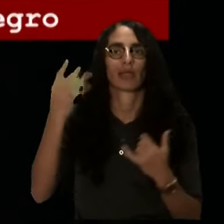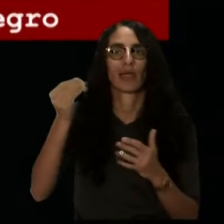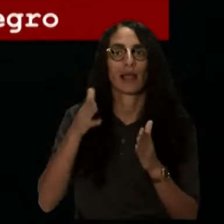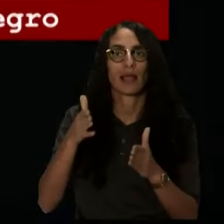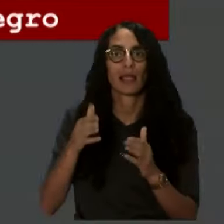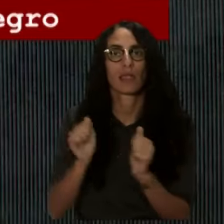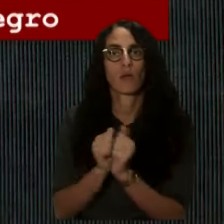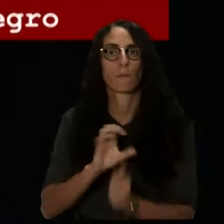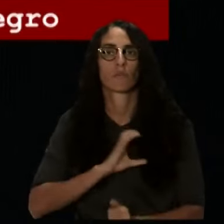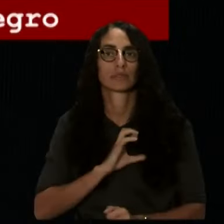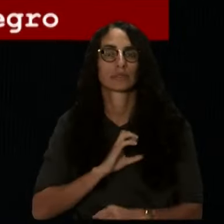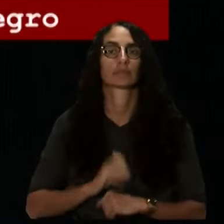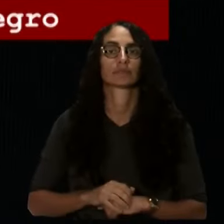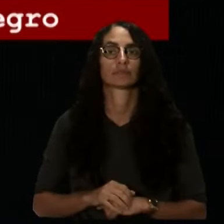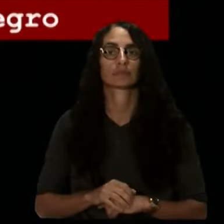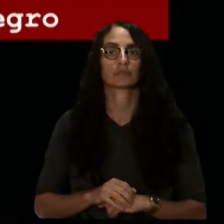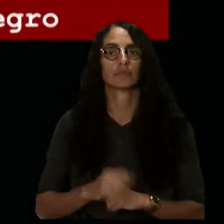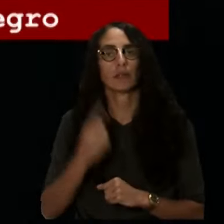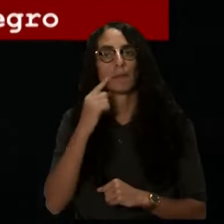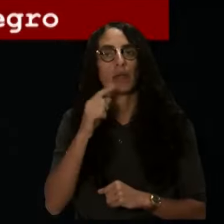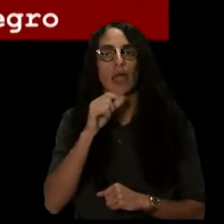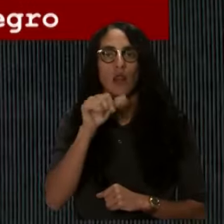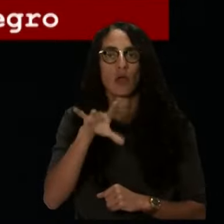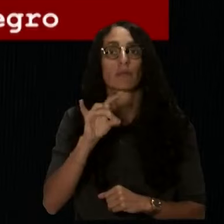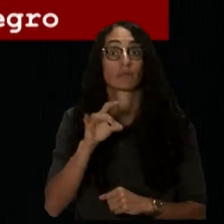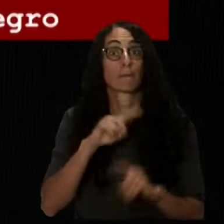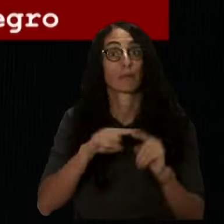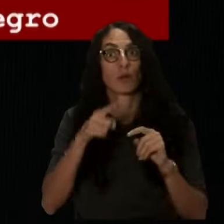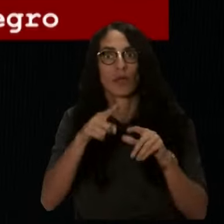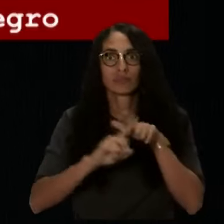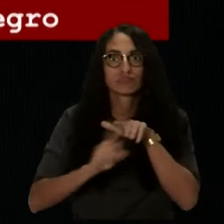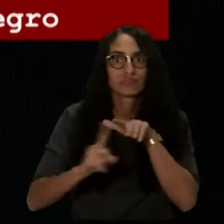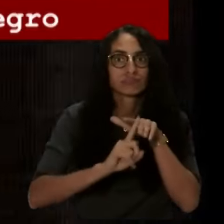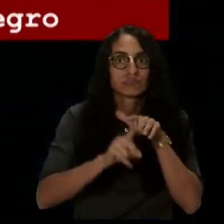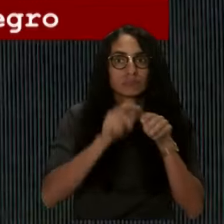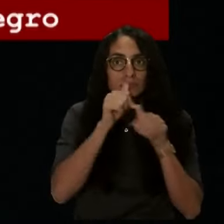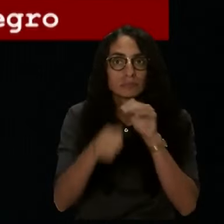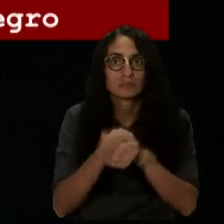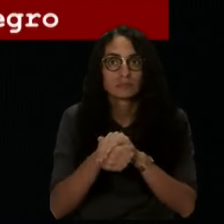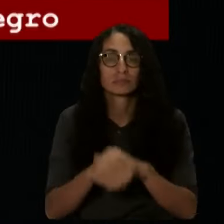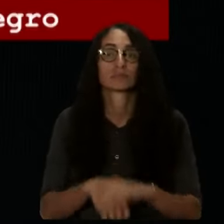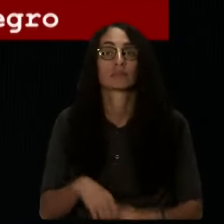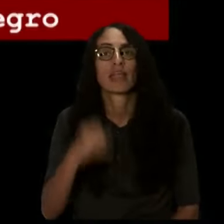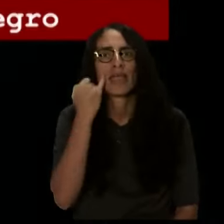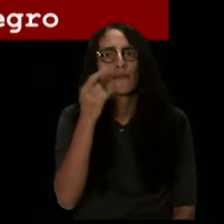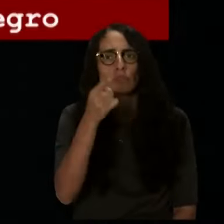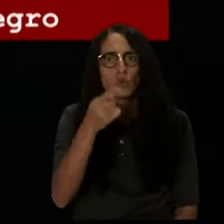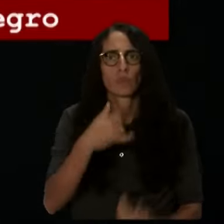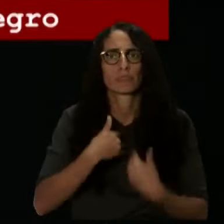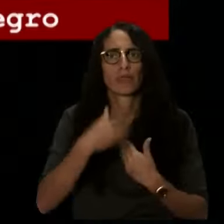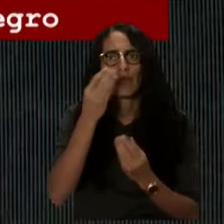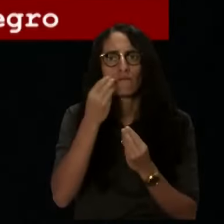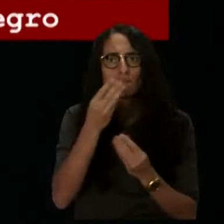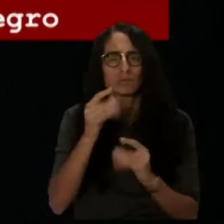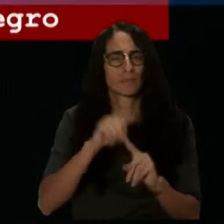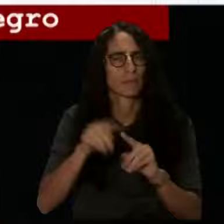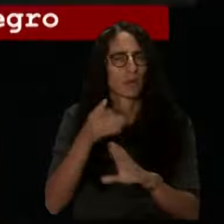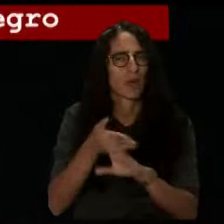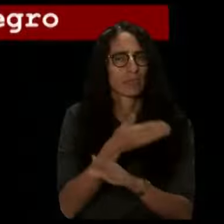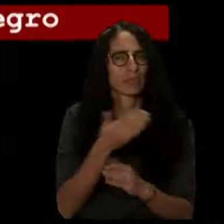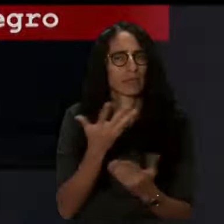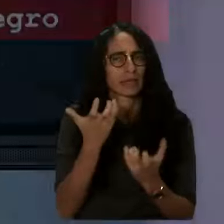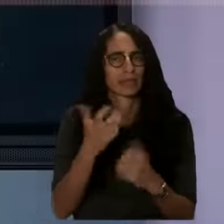policías pues para que no lo encuentren pero está por ahí huyendo Así que Oiga si usted tiene información pero antes de eso tengo que